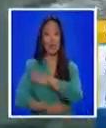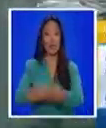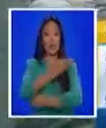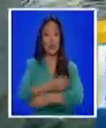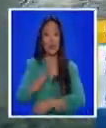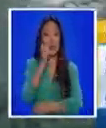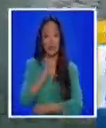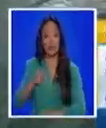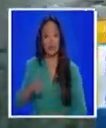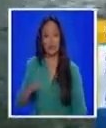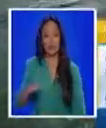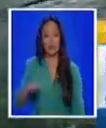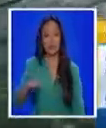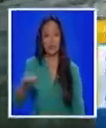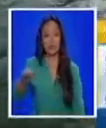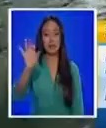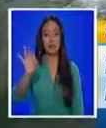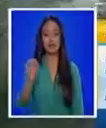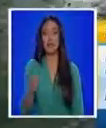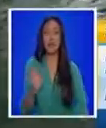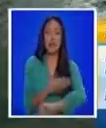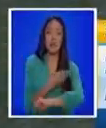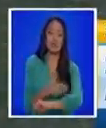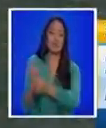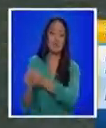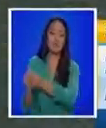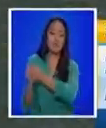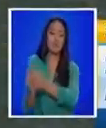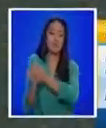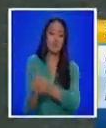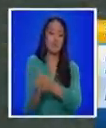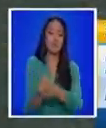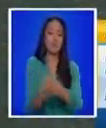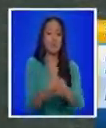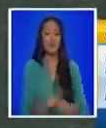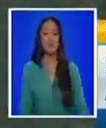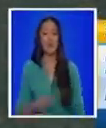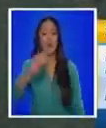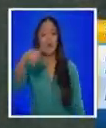pasando este momento. La banda viene acompañando a los participantes.